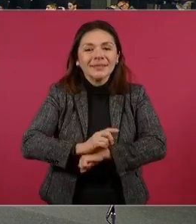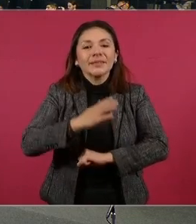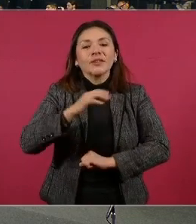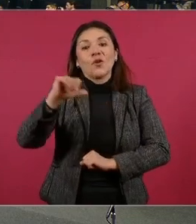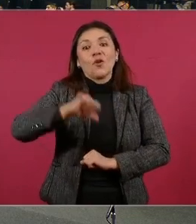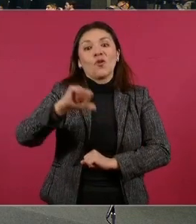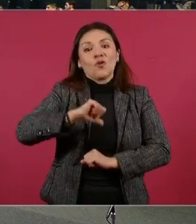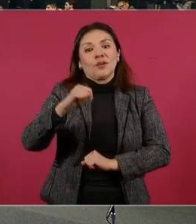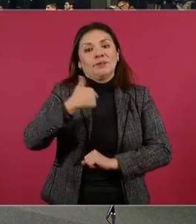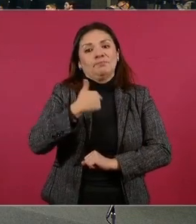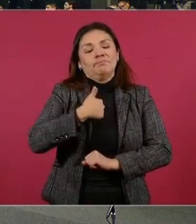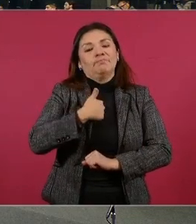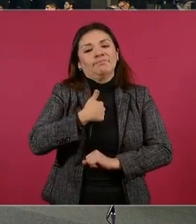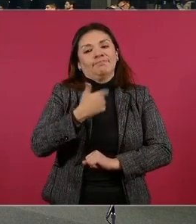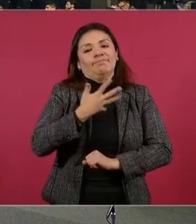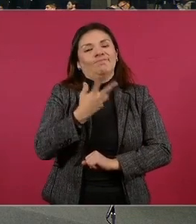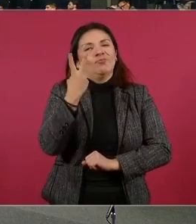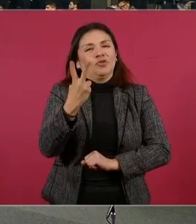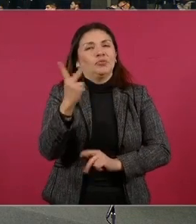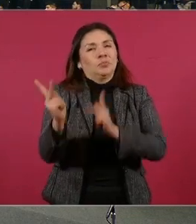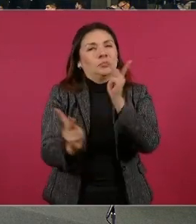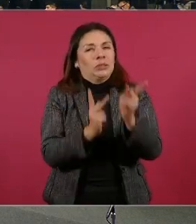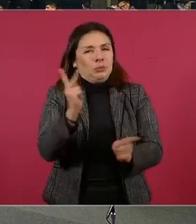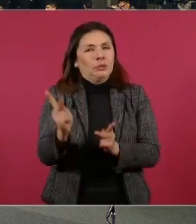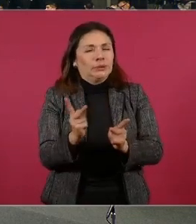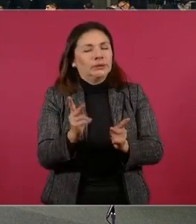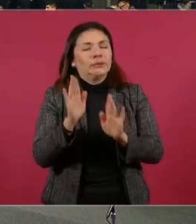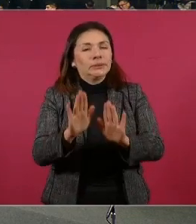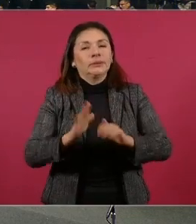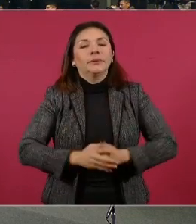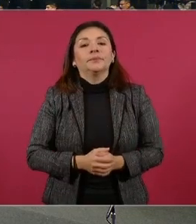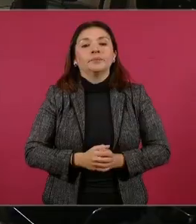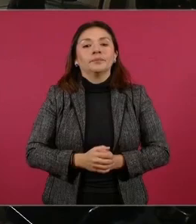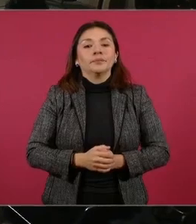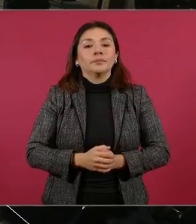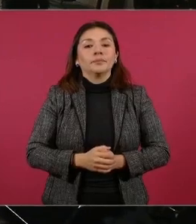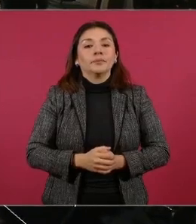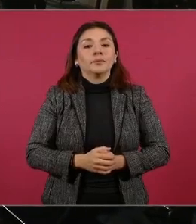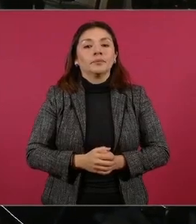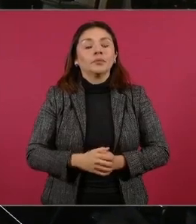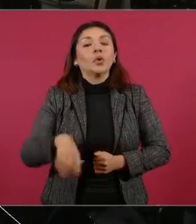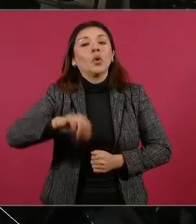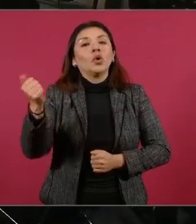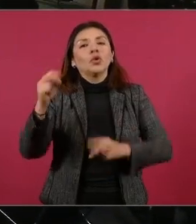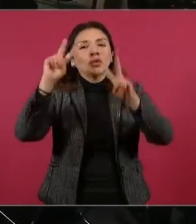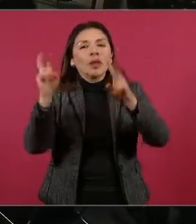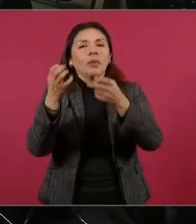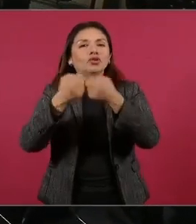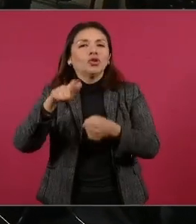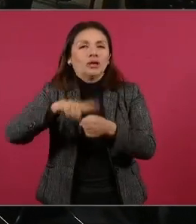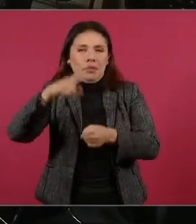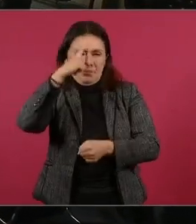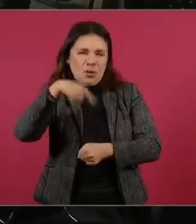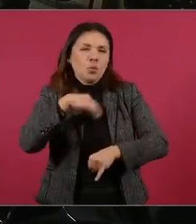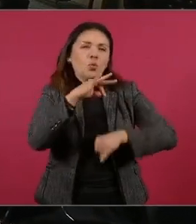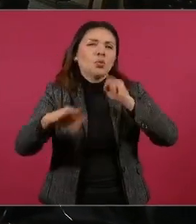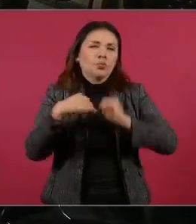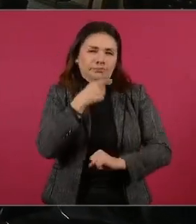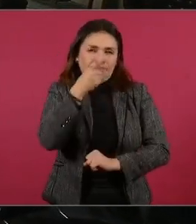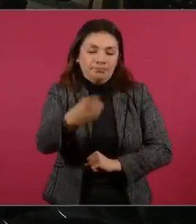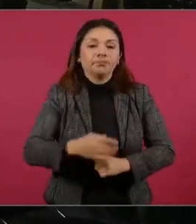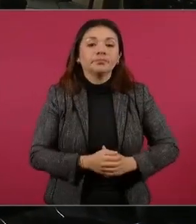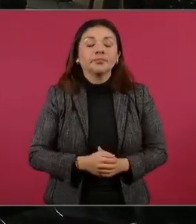hoy traigo este pues dos dos preguntas y y algo este social si me da oportunidad de compartírselos Al final